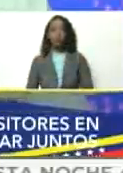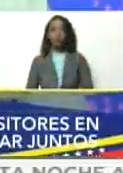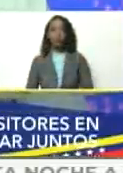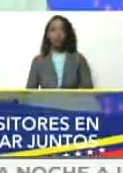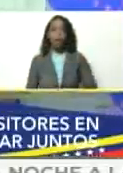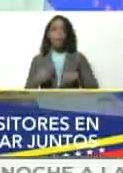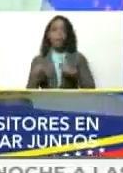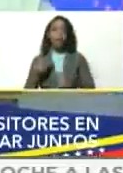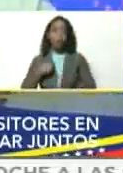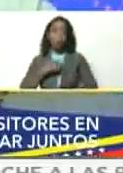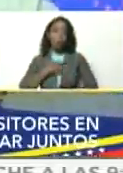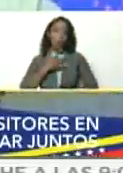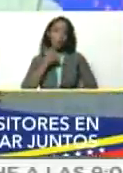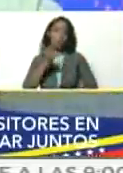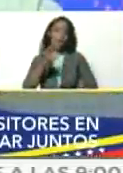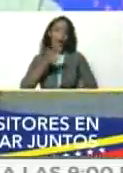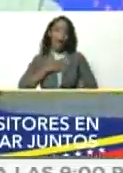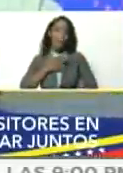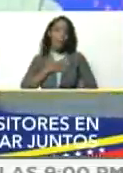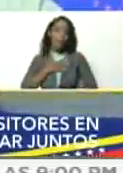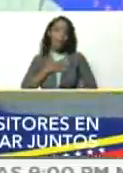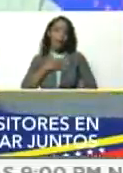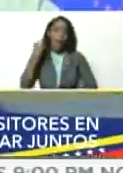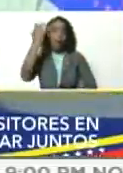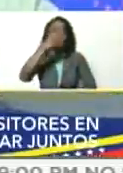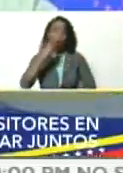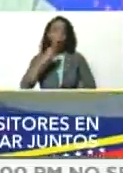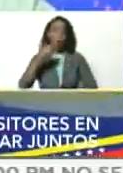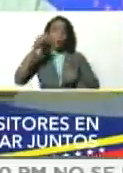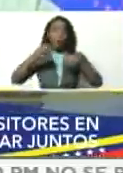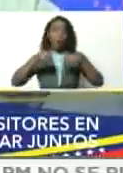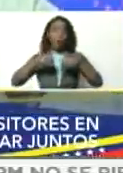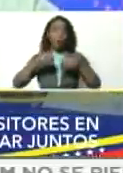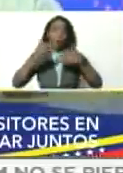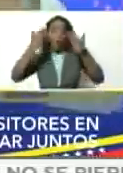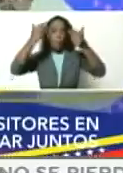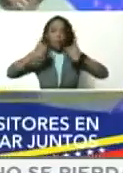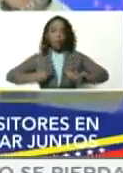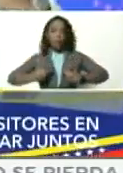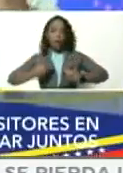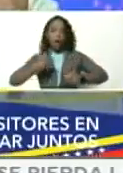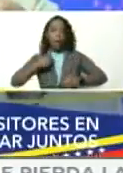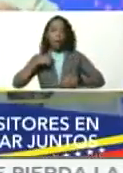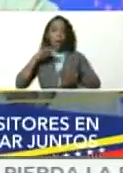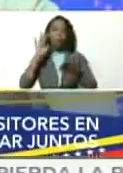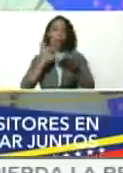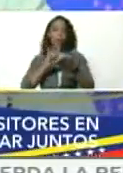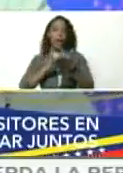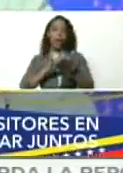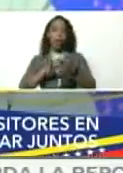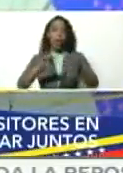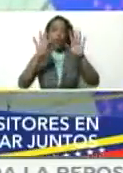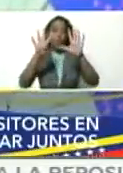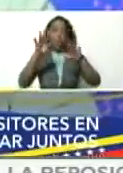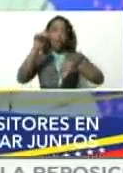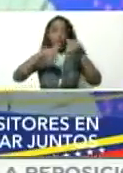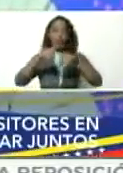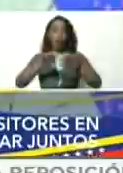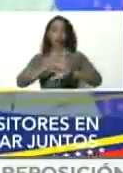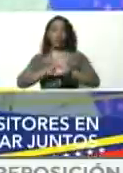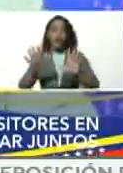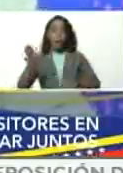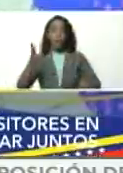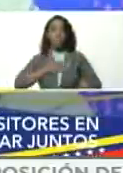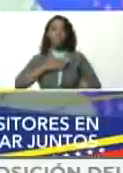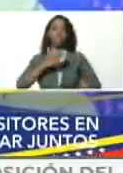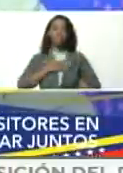pero yo les puedo decir que a mí, este muchacho que está aquí, me han tocado 9 elecciones, ya por el pecho